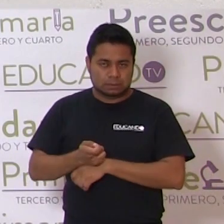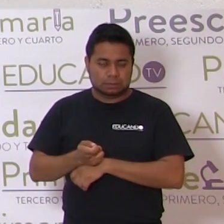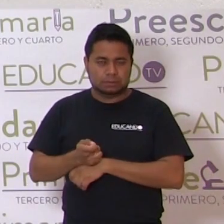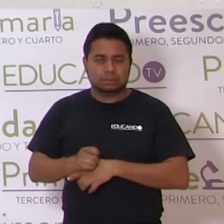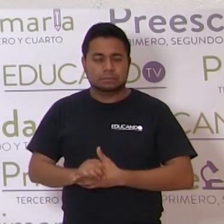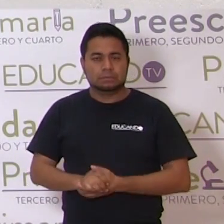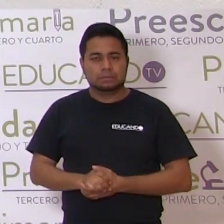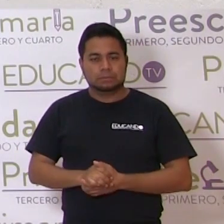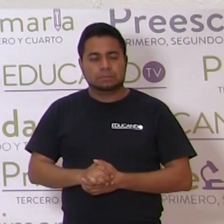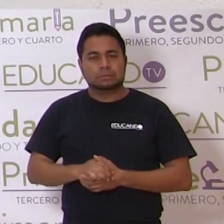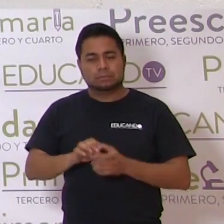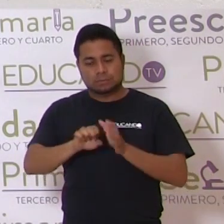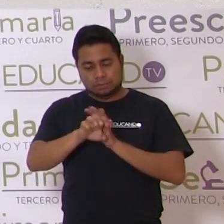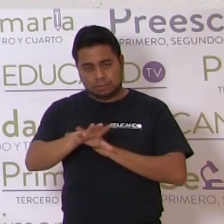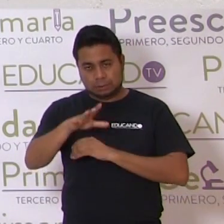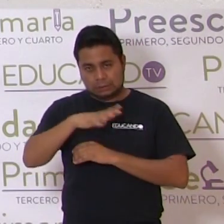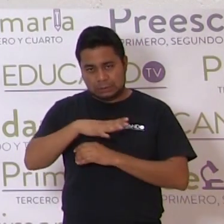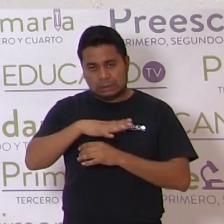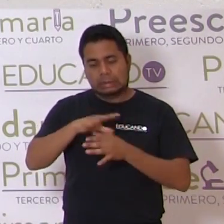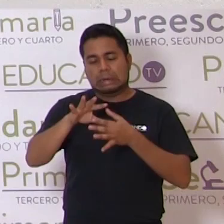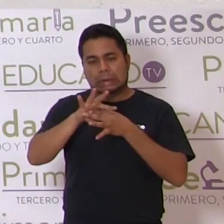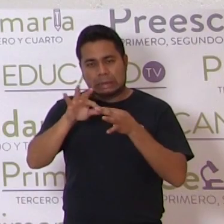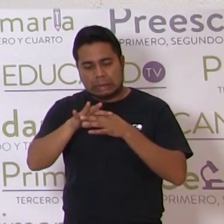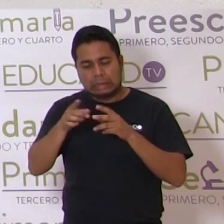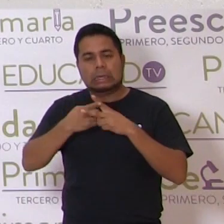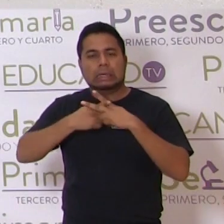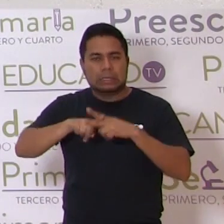una introducción,